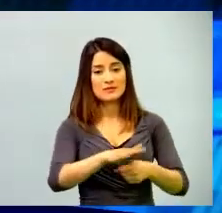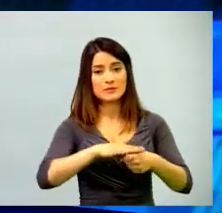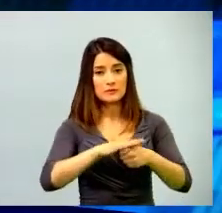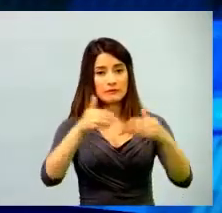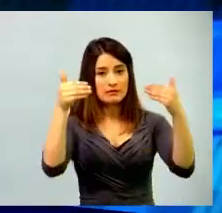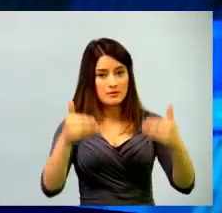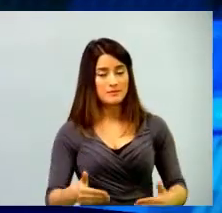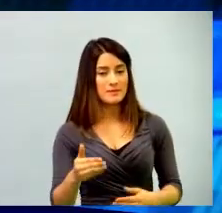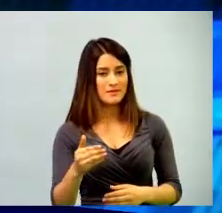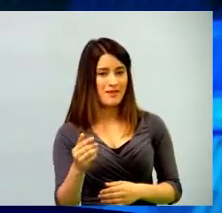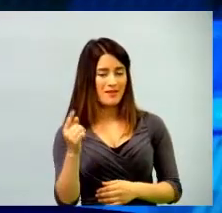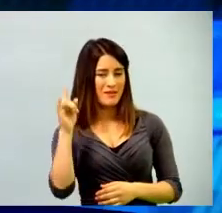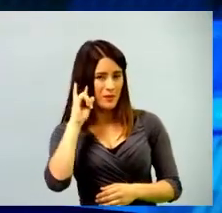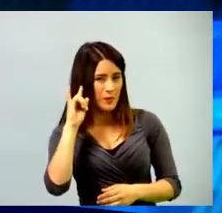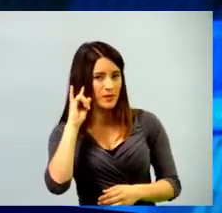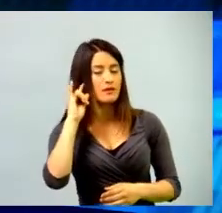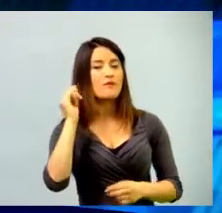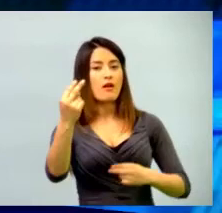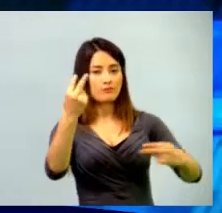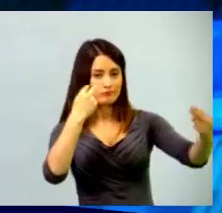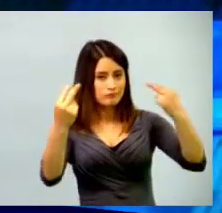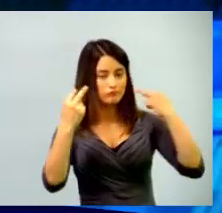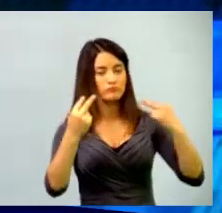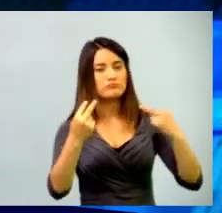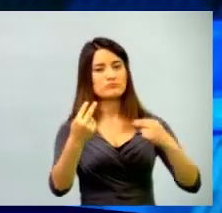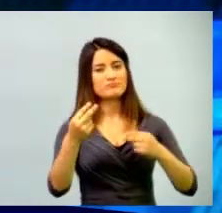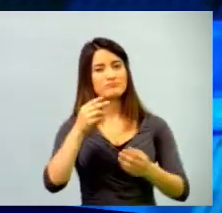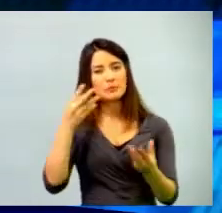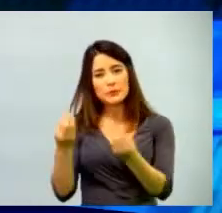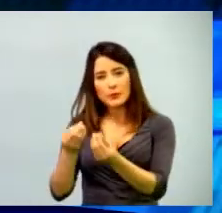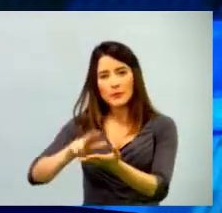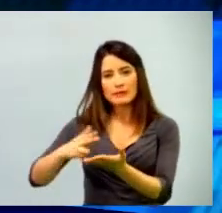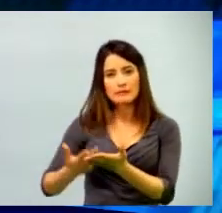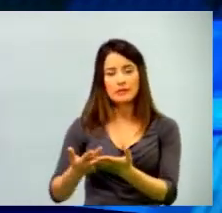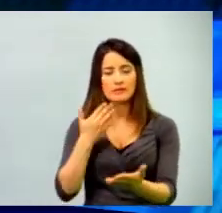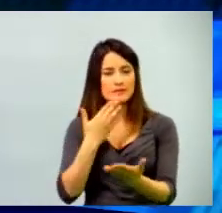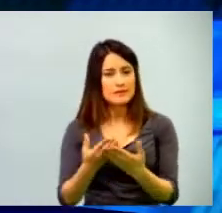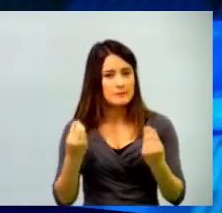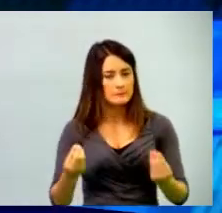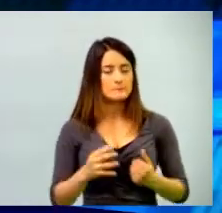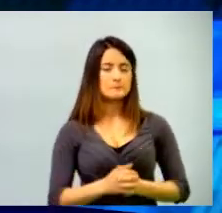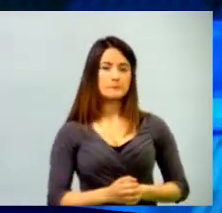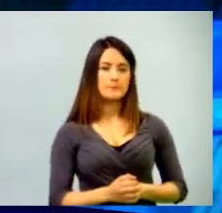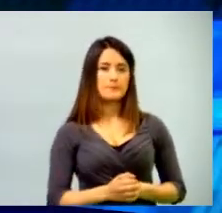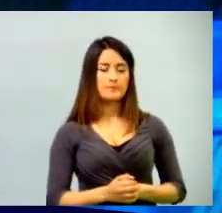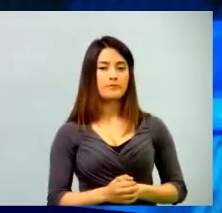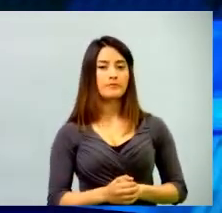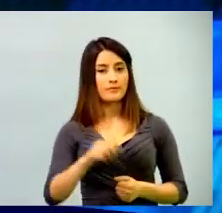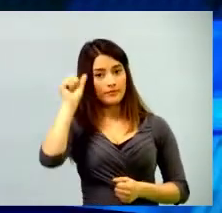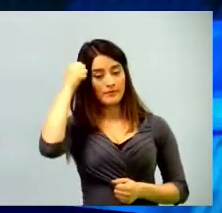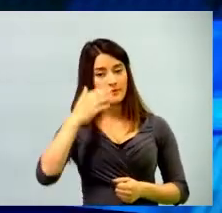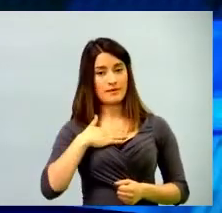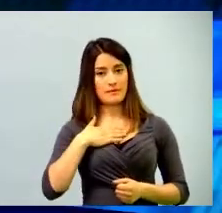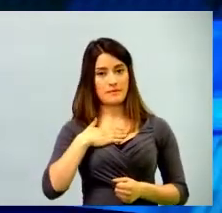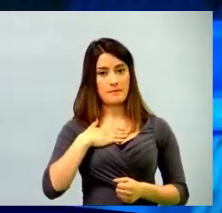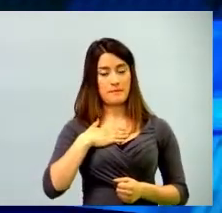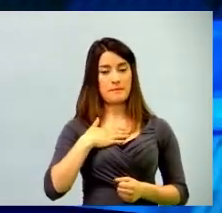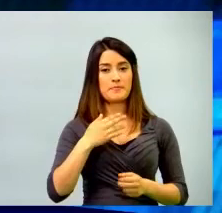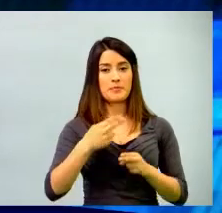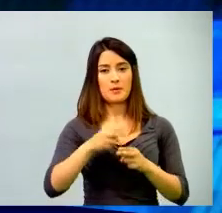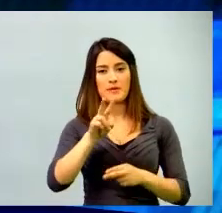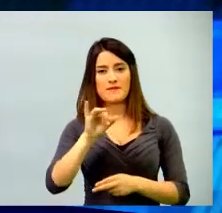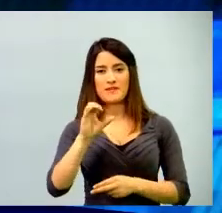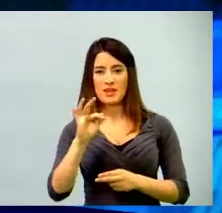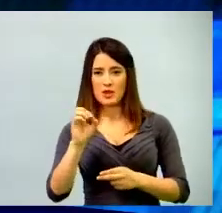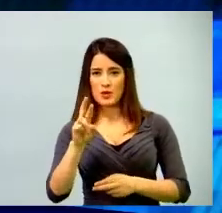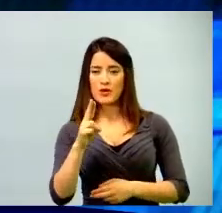discapacidad auditiva, que también nos están viendo, a nuestros intérpretes, muchísimas gracias. Recuerden, yo soy Víctor